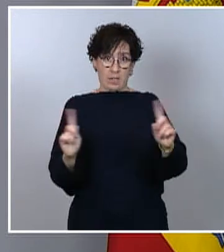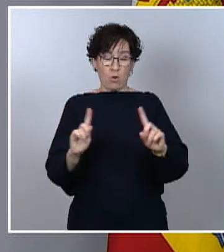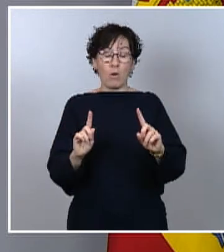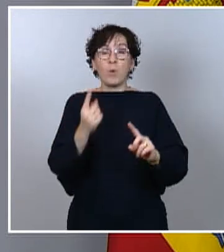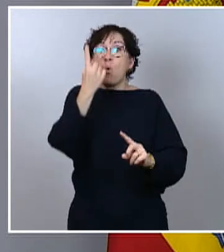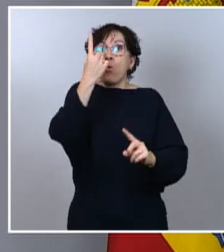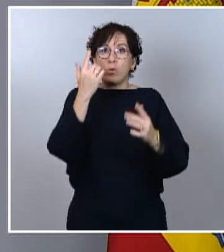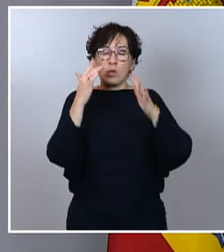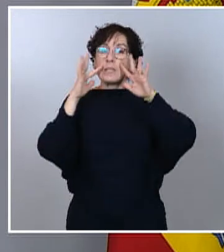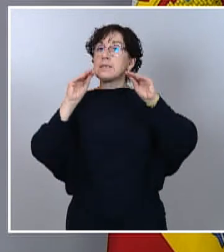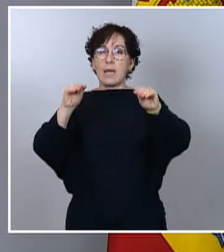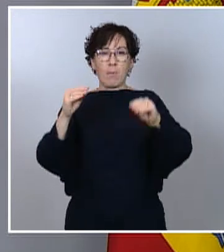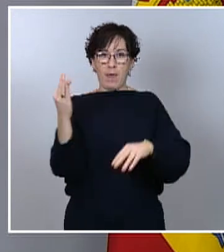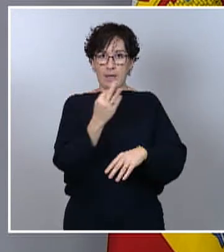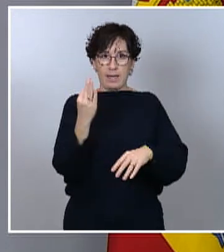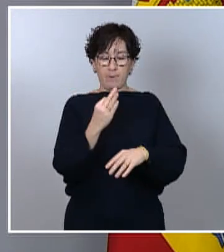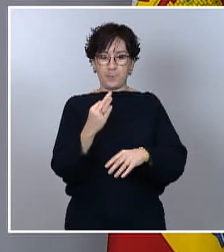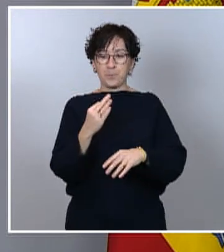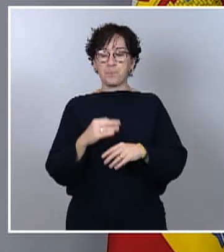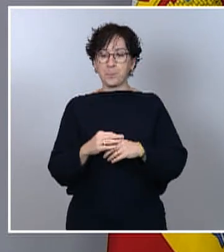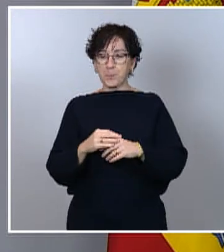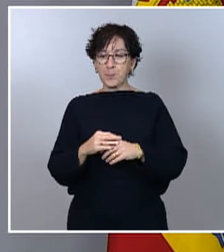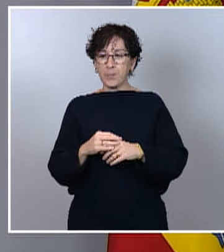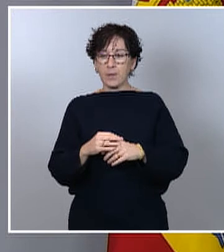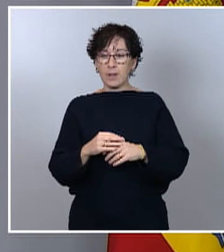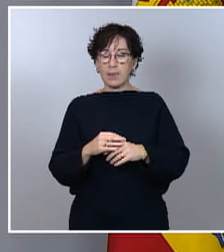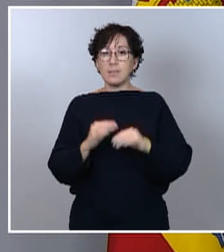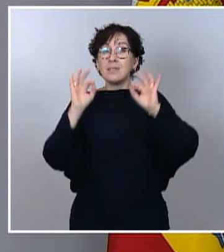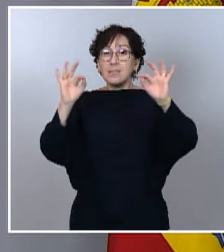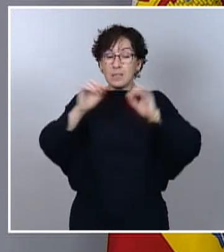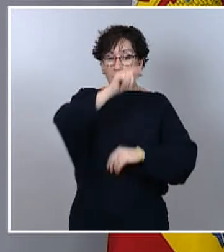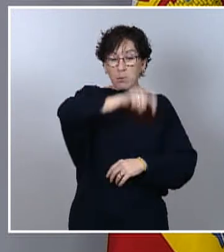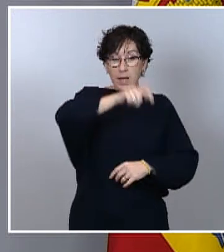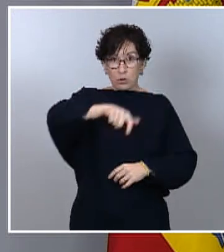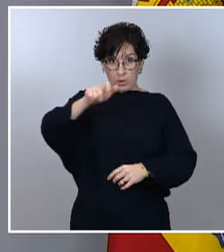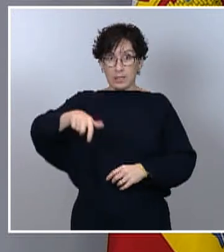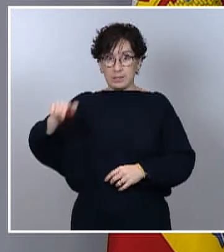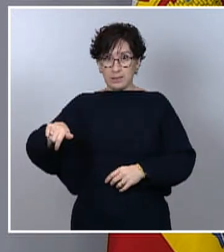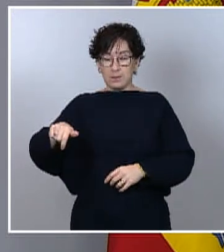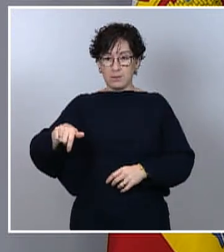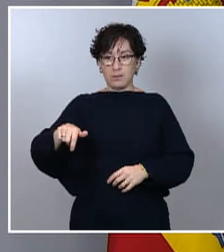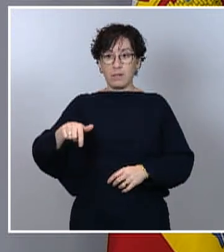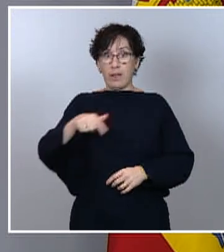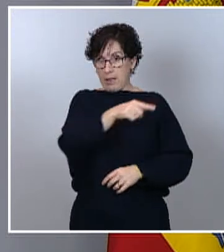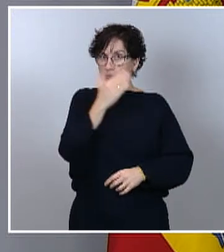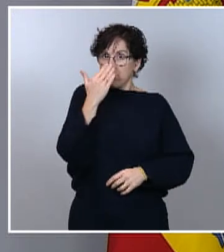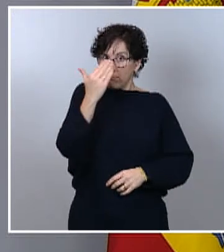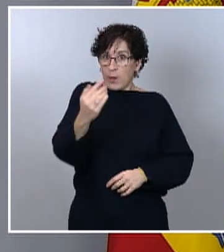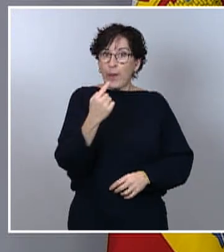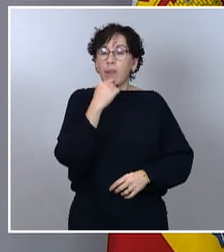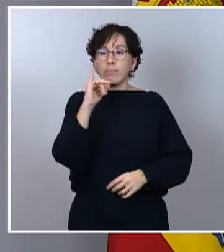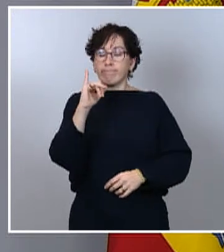las diferencias en seroconversión que se observan entre aquellas personas que han manifestado que han convivido con una